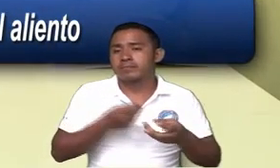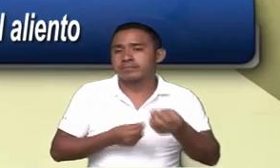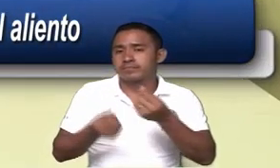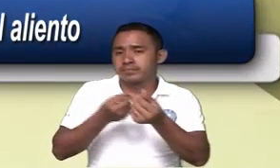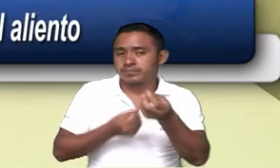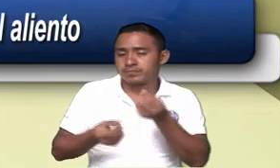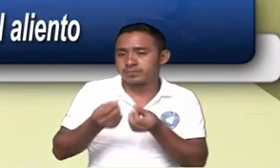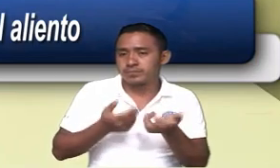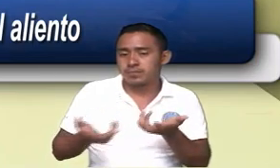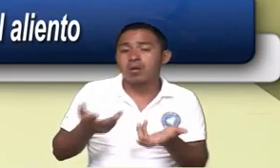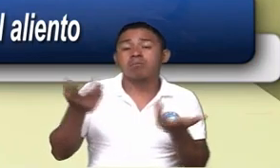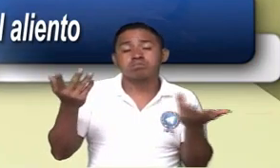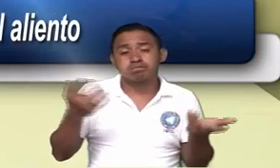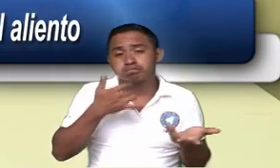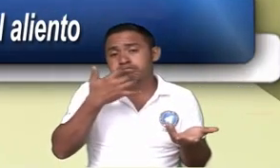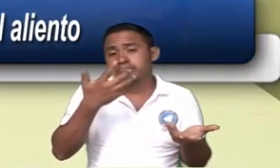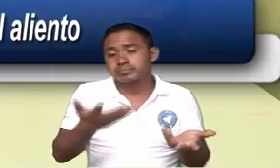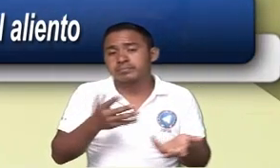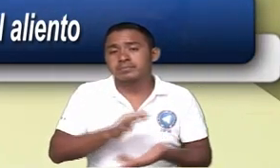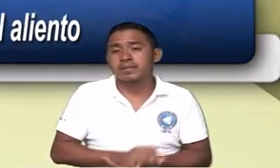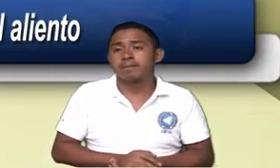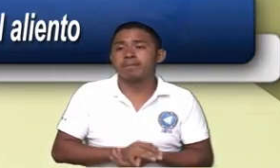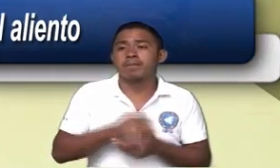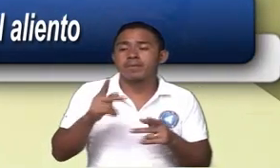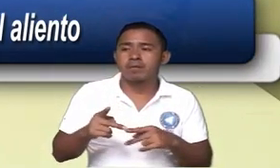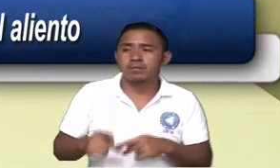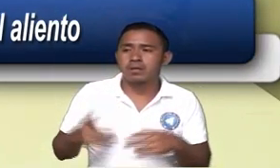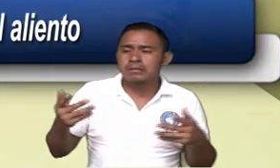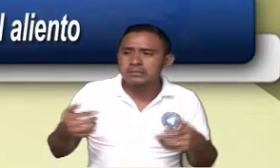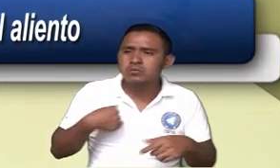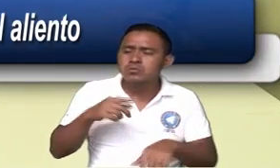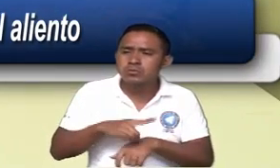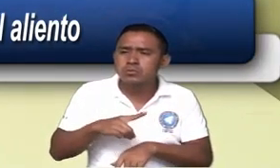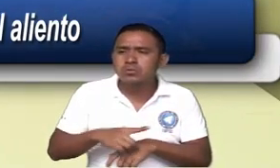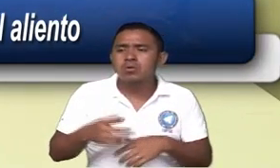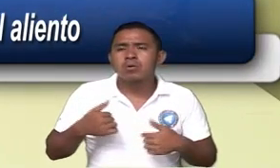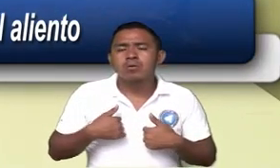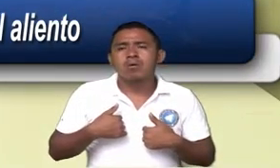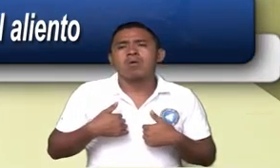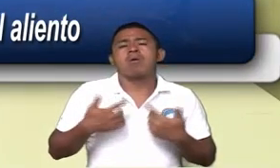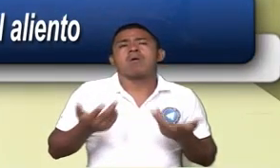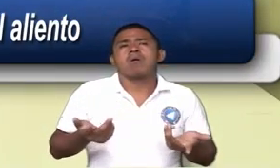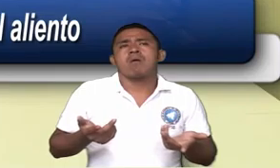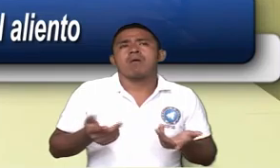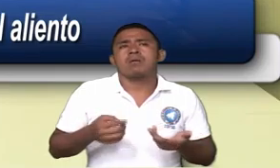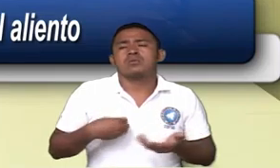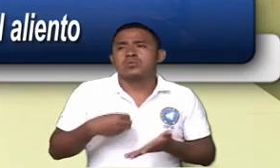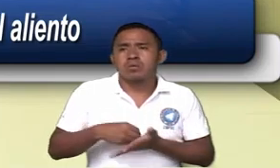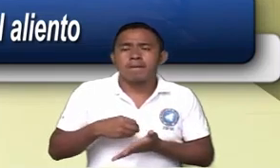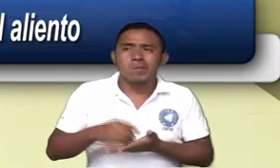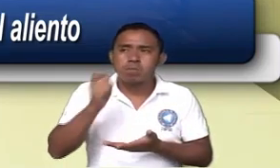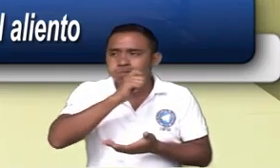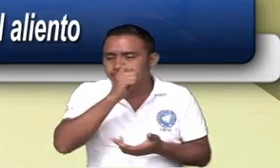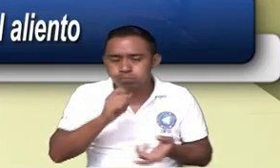tiene que ver mucho porque ellos te dicen, algunos pacientes, doctor, yo compro enjuague bucal,